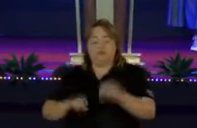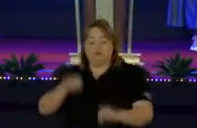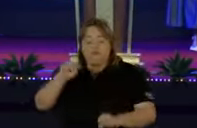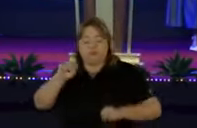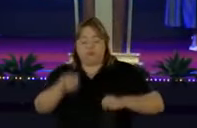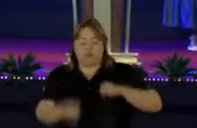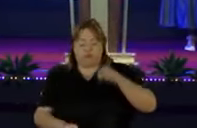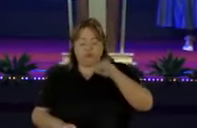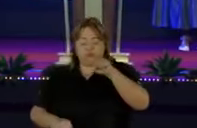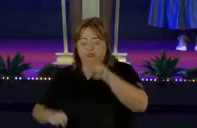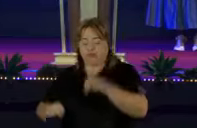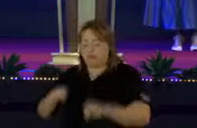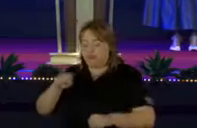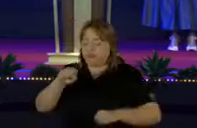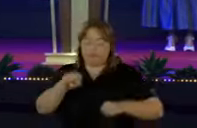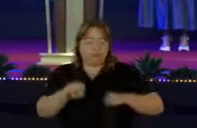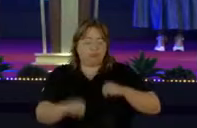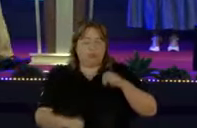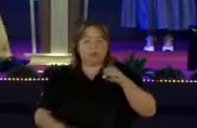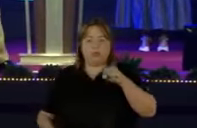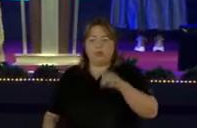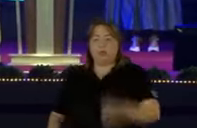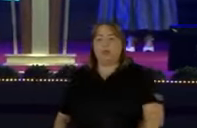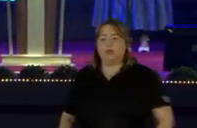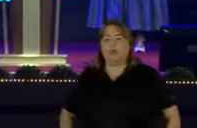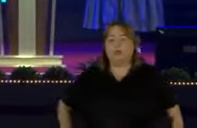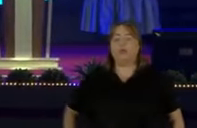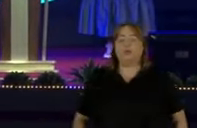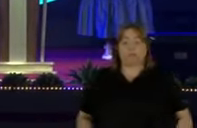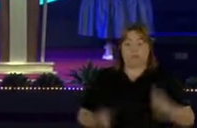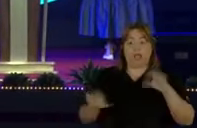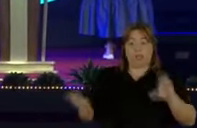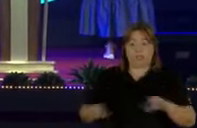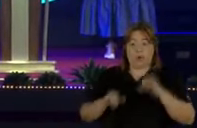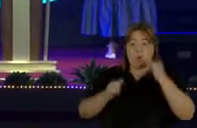vida. Voy a hacerle una última carrera.